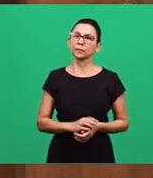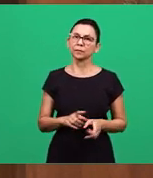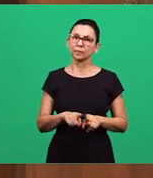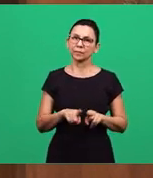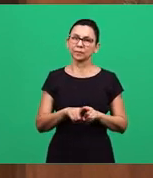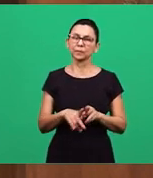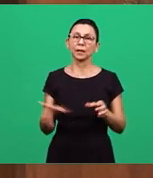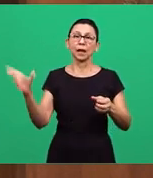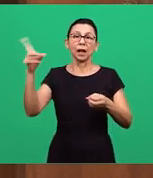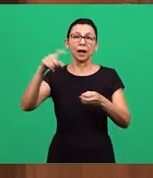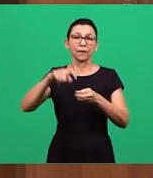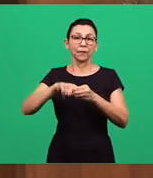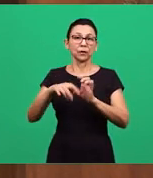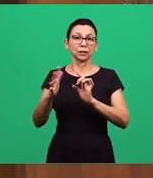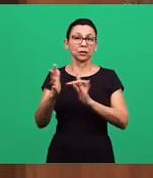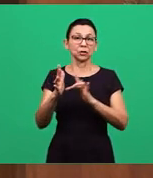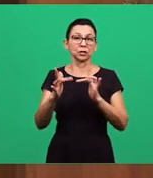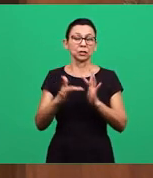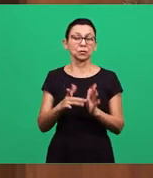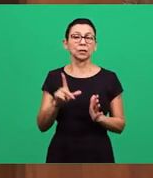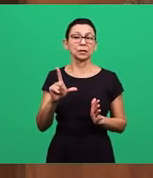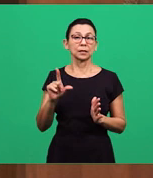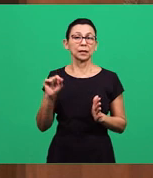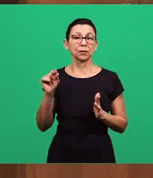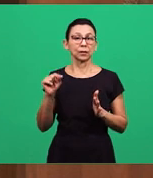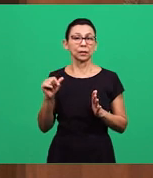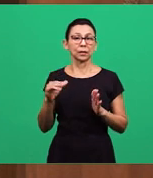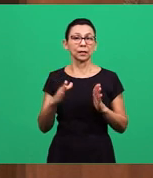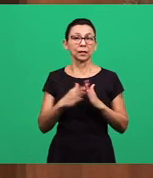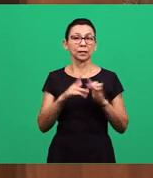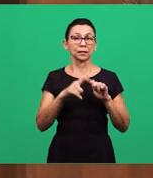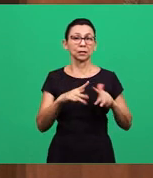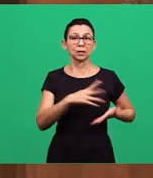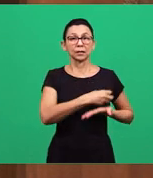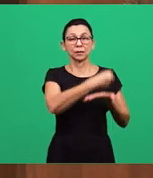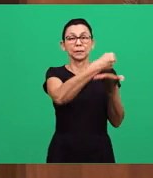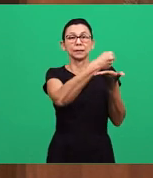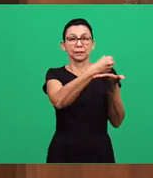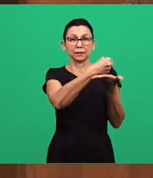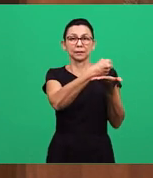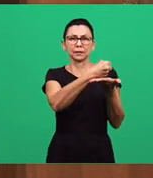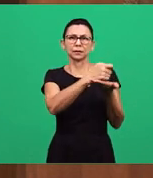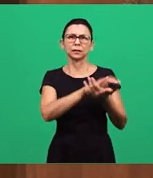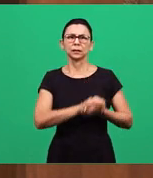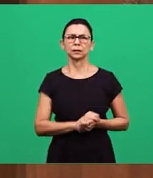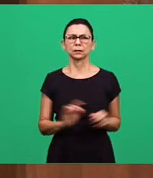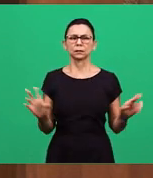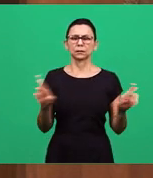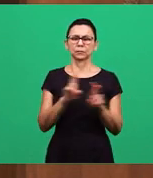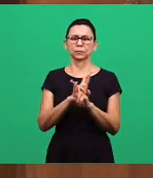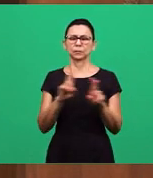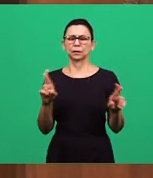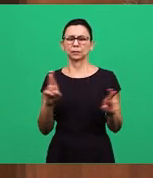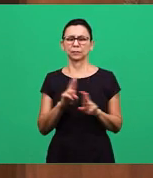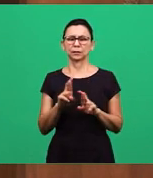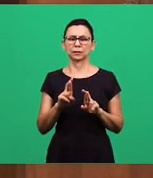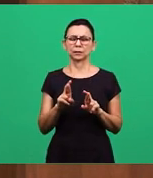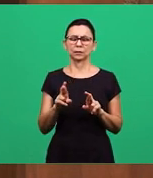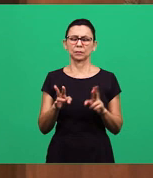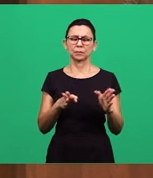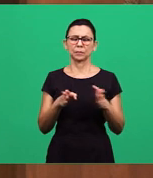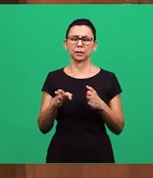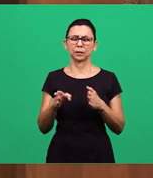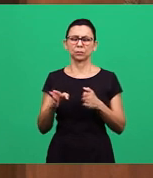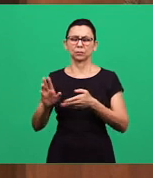que es el arrebatamiento de la iglesia para nosotros, para la iglesia de este momento profético. Entonces, cuando trazamos esta semejanza